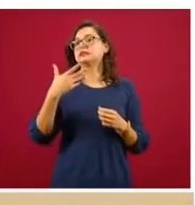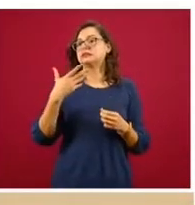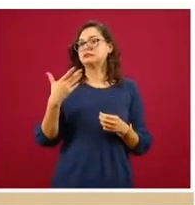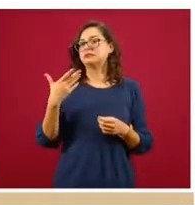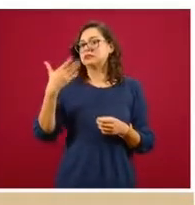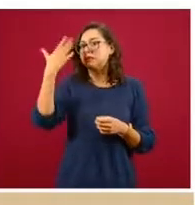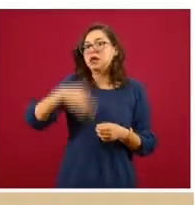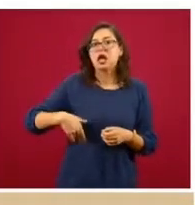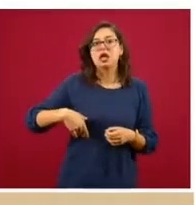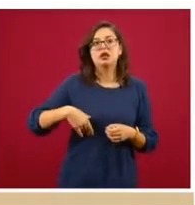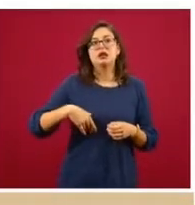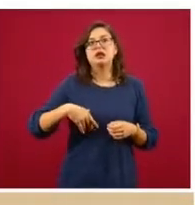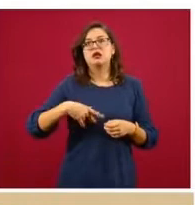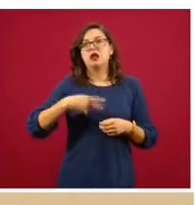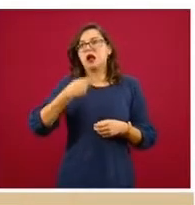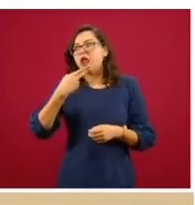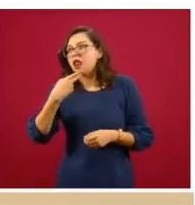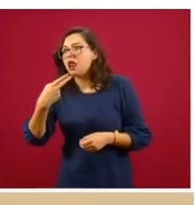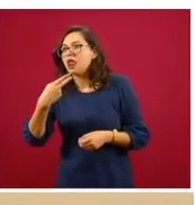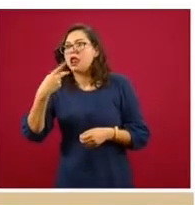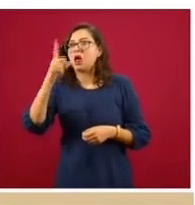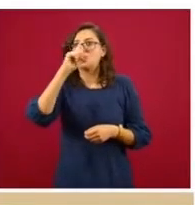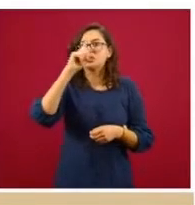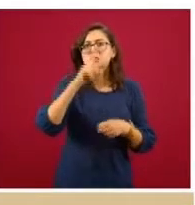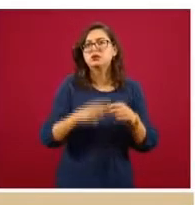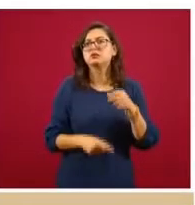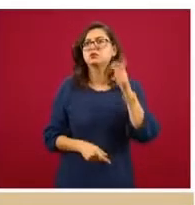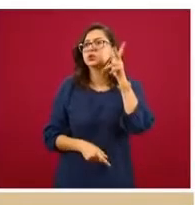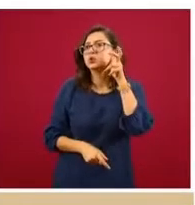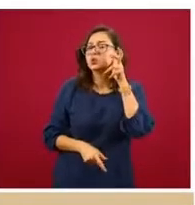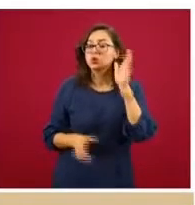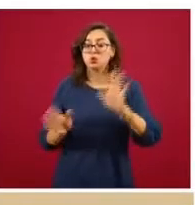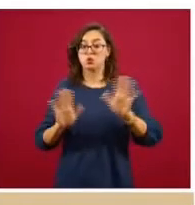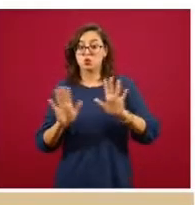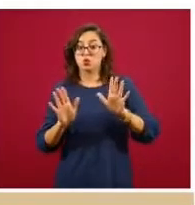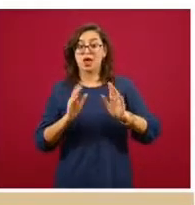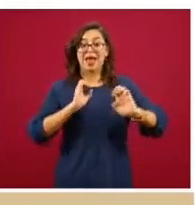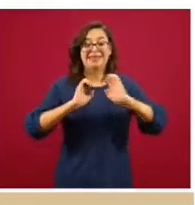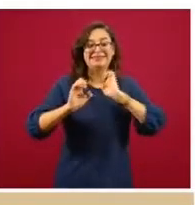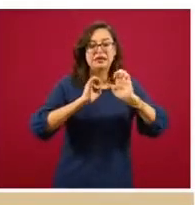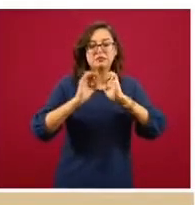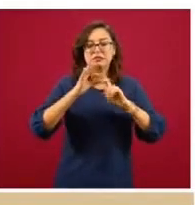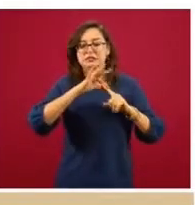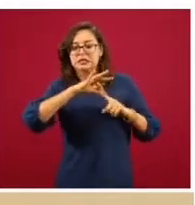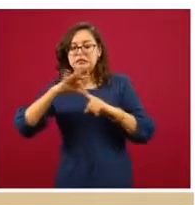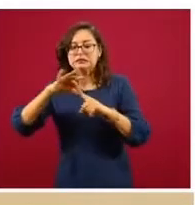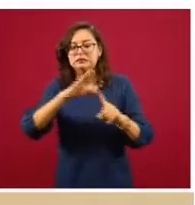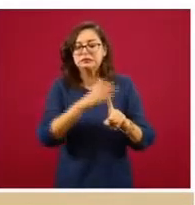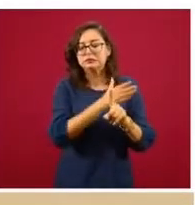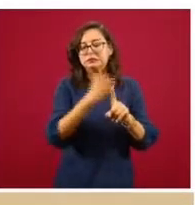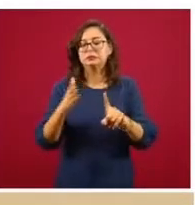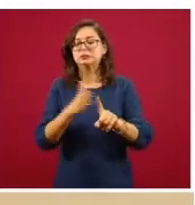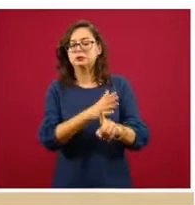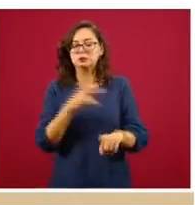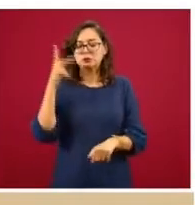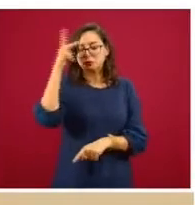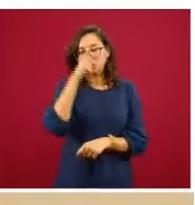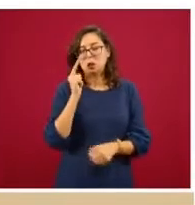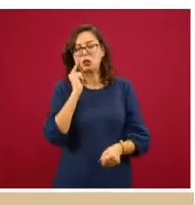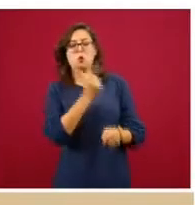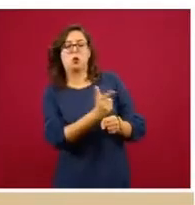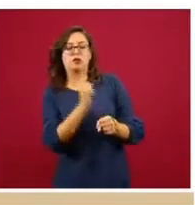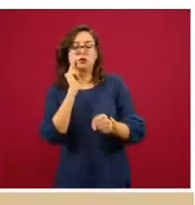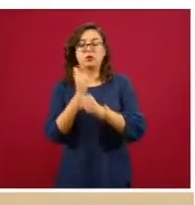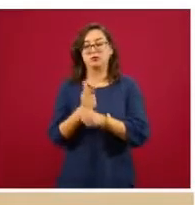dar un consejo o no es simplemente escuchar a una persona y decirle qué es lo que yo creo que podría hacer. No, tenían